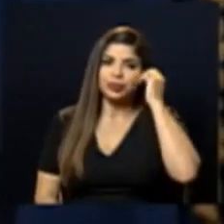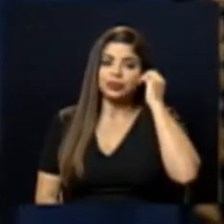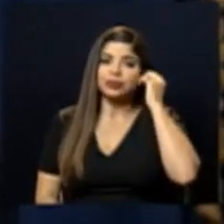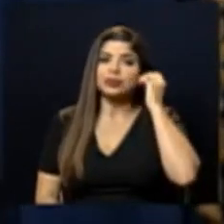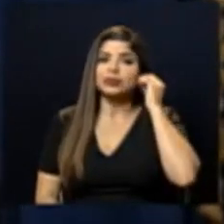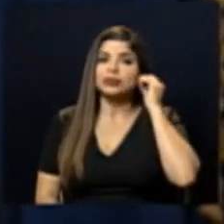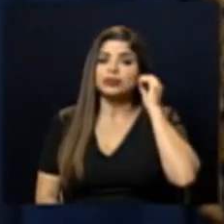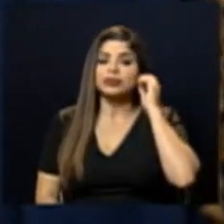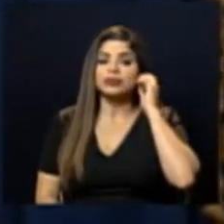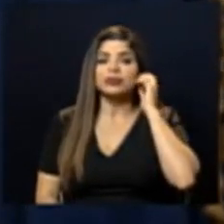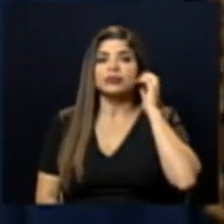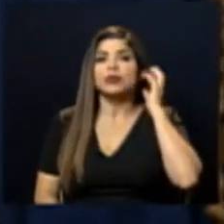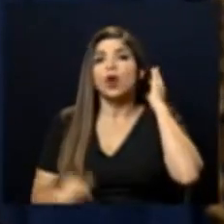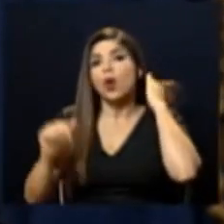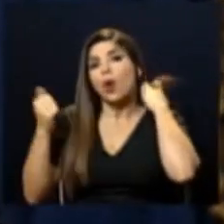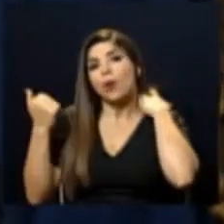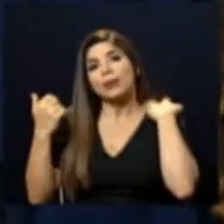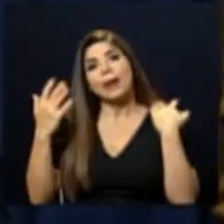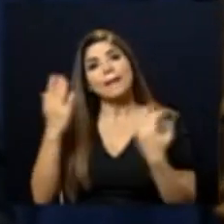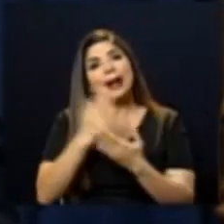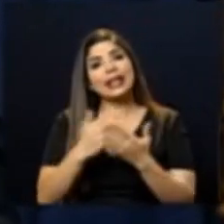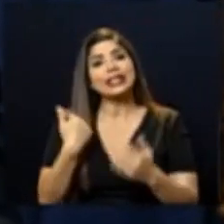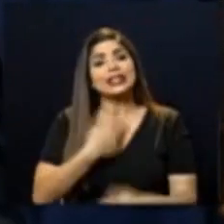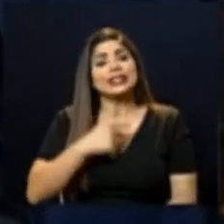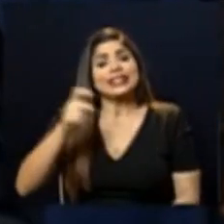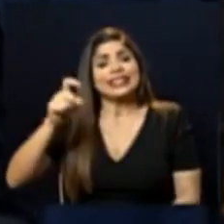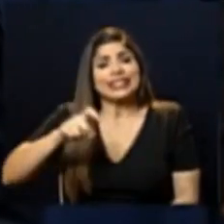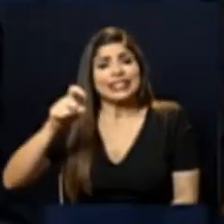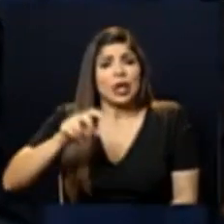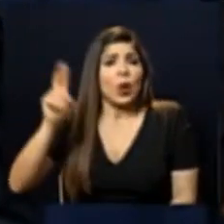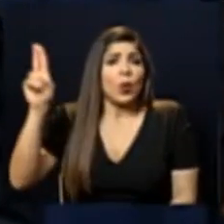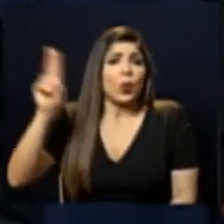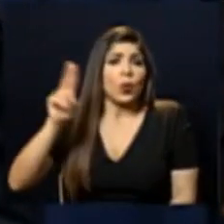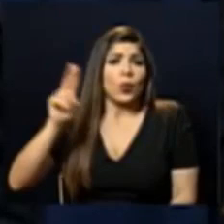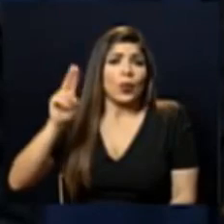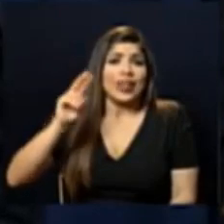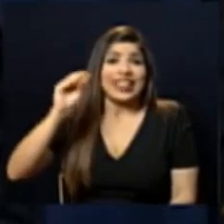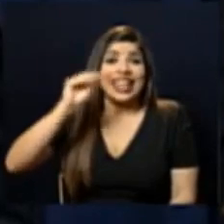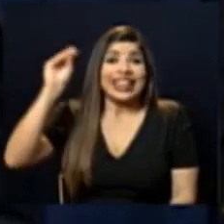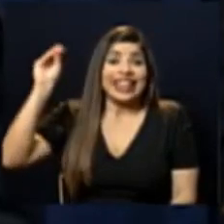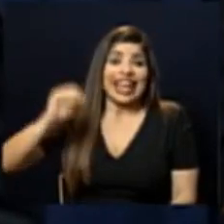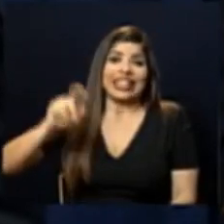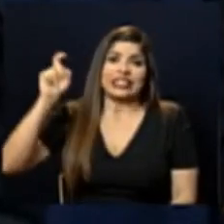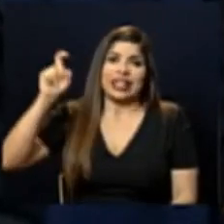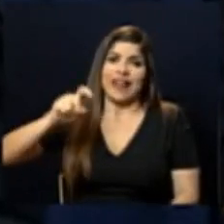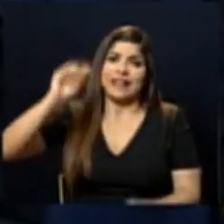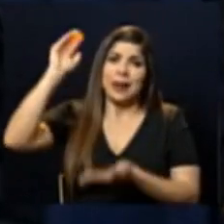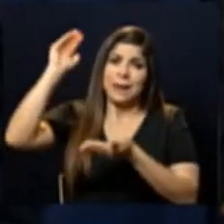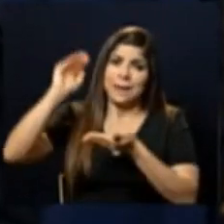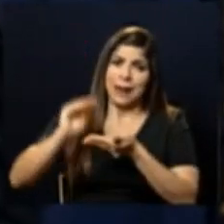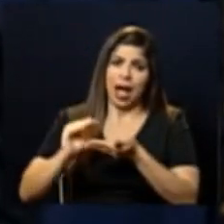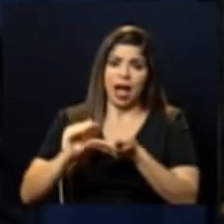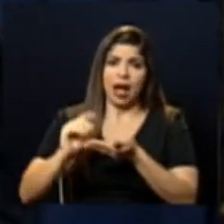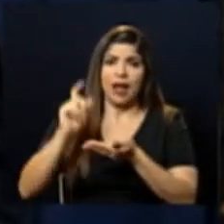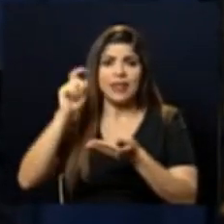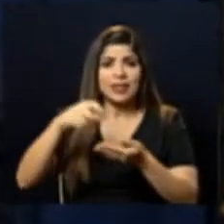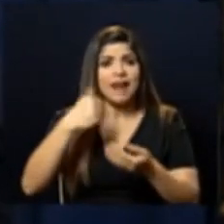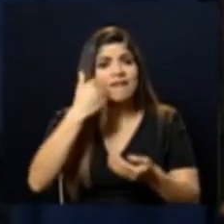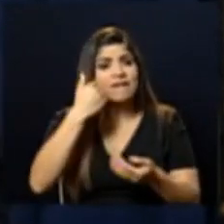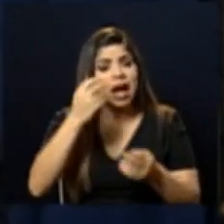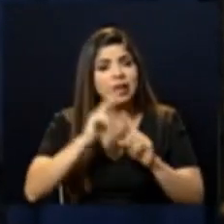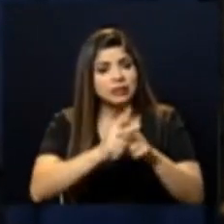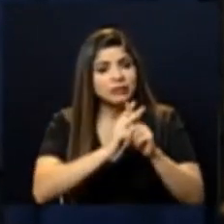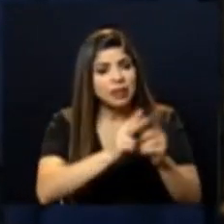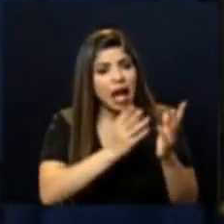Por otra parte, necesitamos urgentemente bajar las tasas de interés y facilitar el acceso al